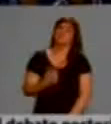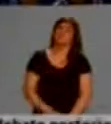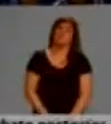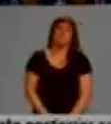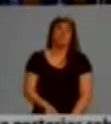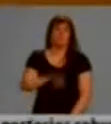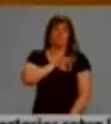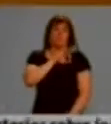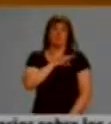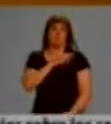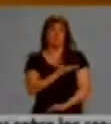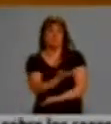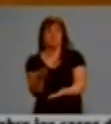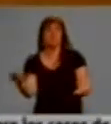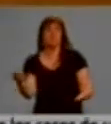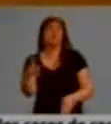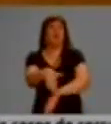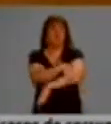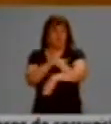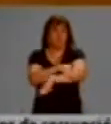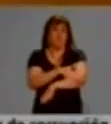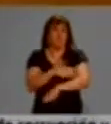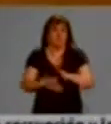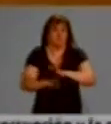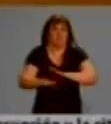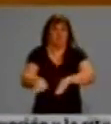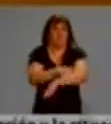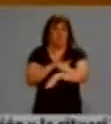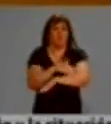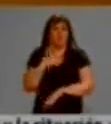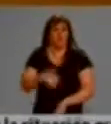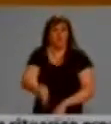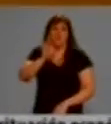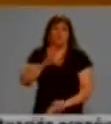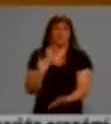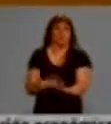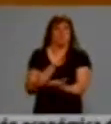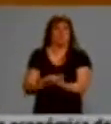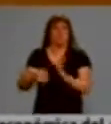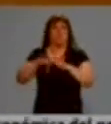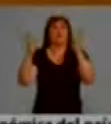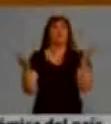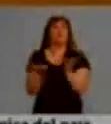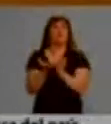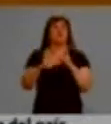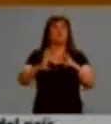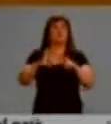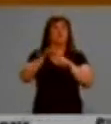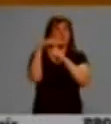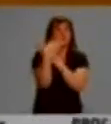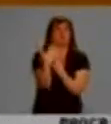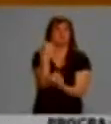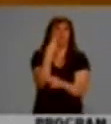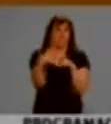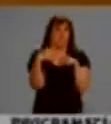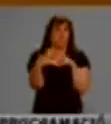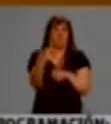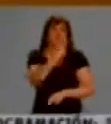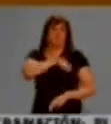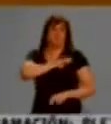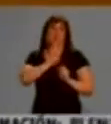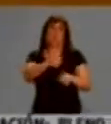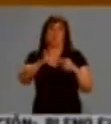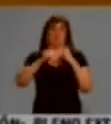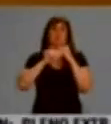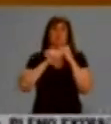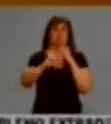Señorías, el Gobierno gobierna y está decidido a garantizar ante el mundo la estabilidad de la situación política en España.